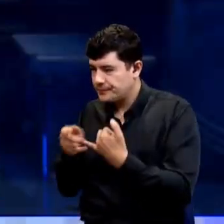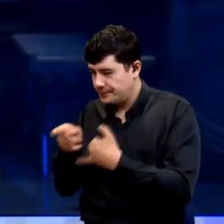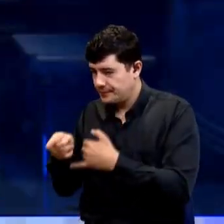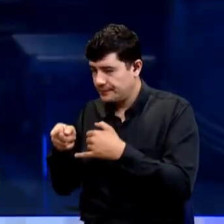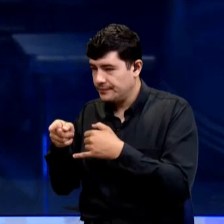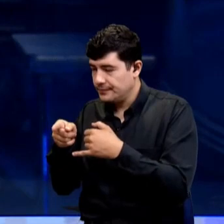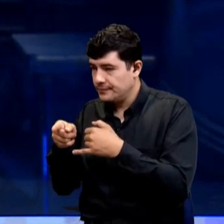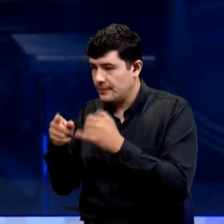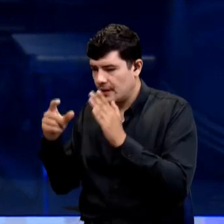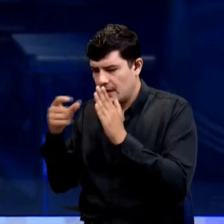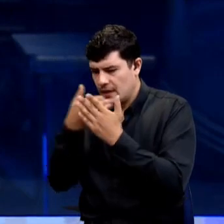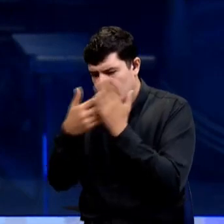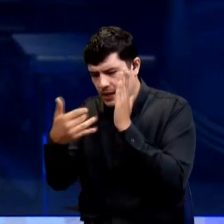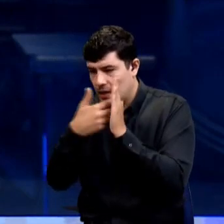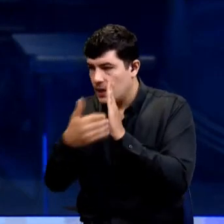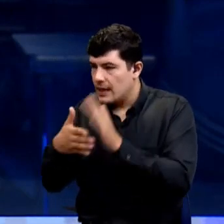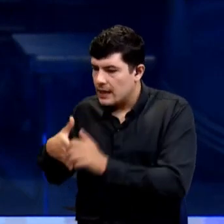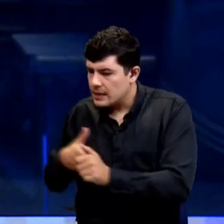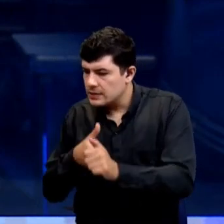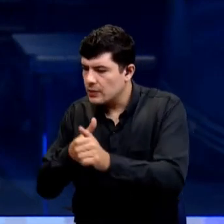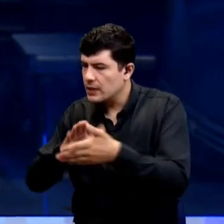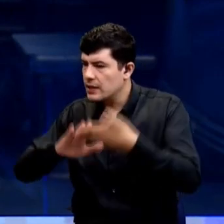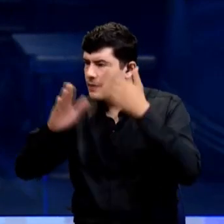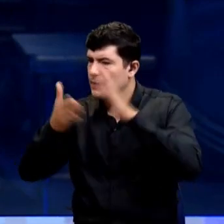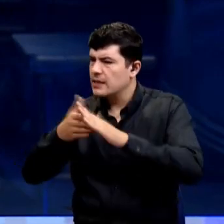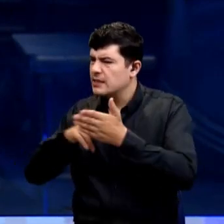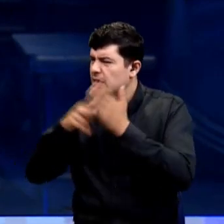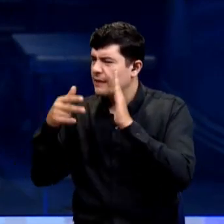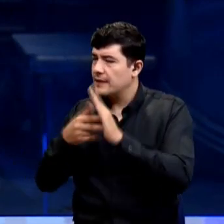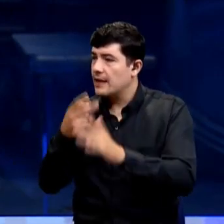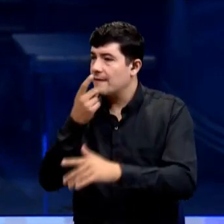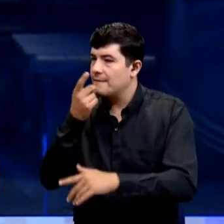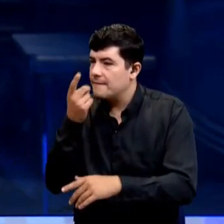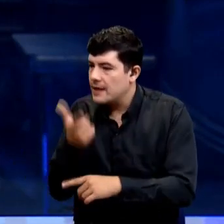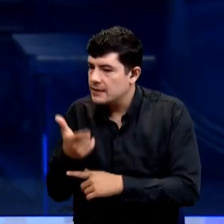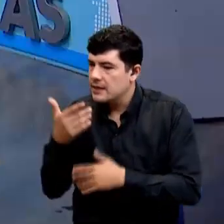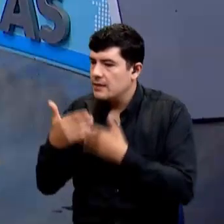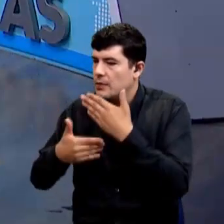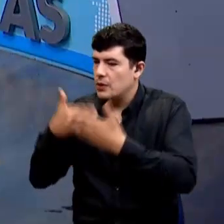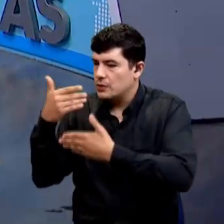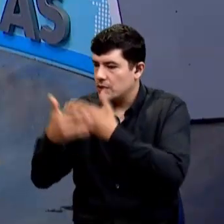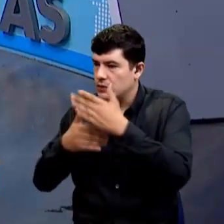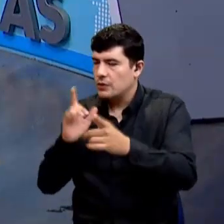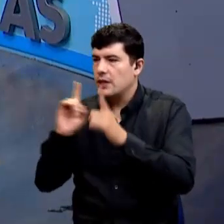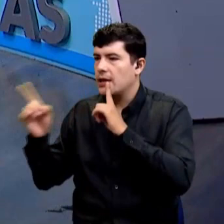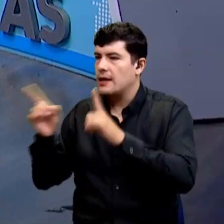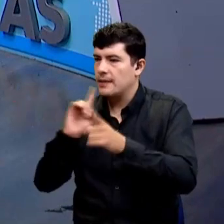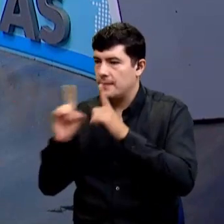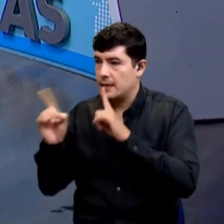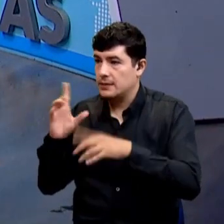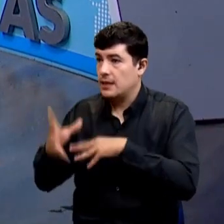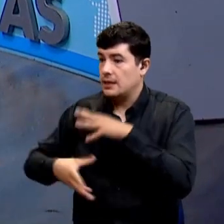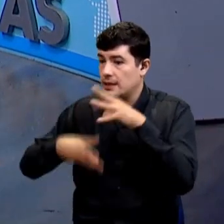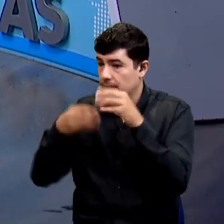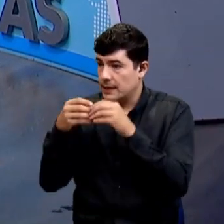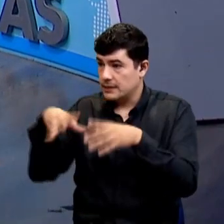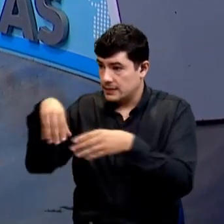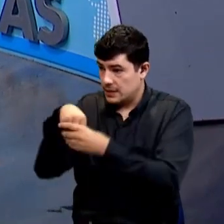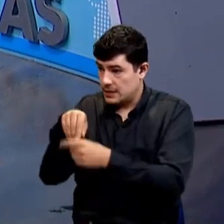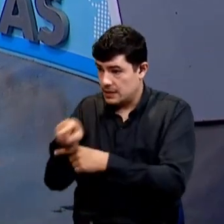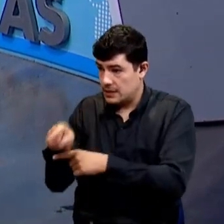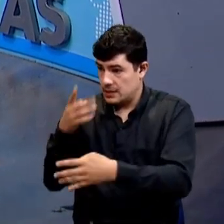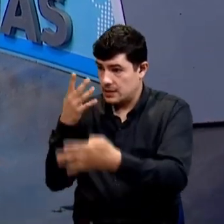de gestor de paz representa es que es un facilitador en estos diálogos y que incluso estando en la